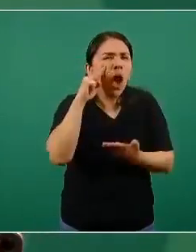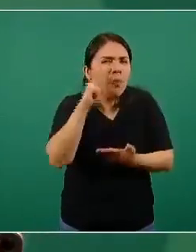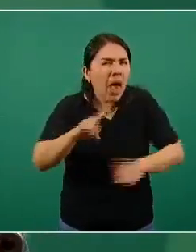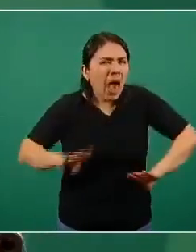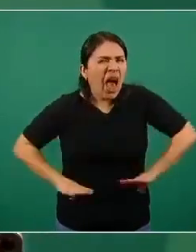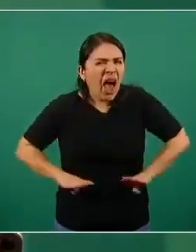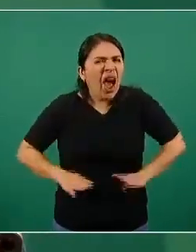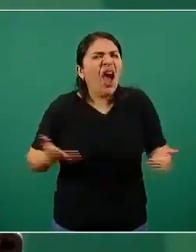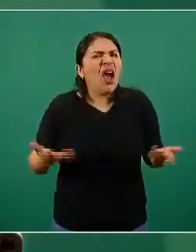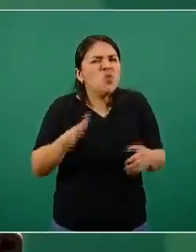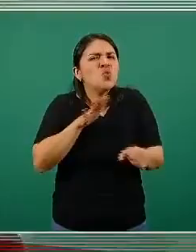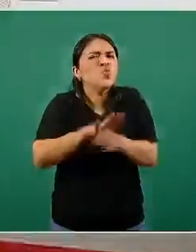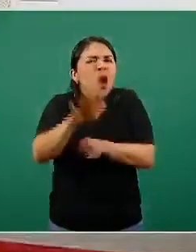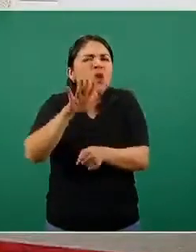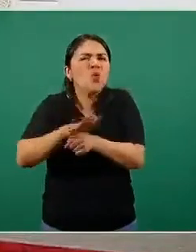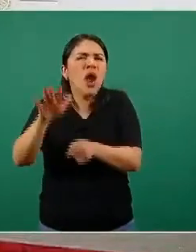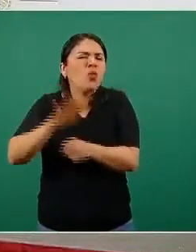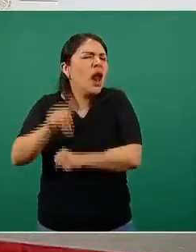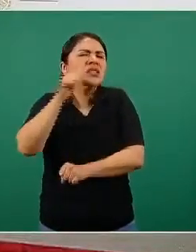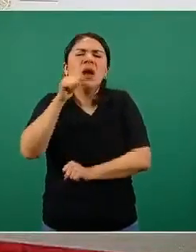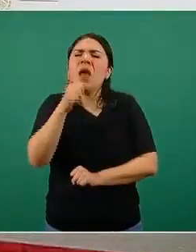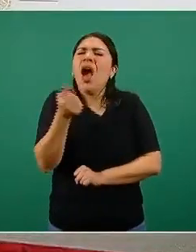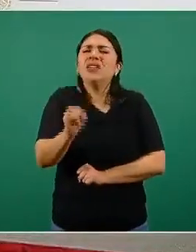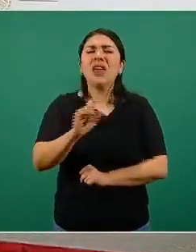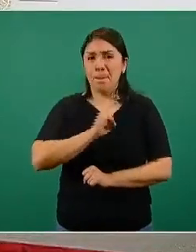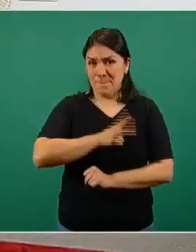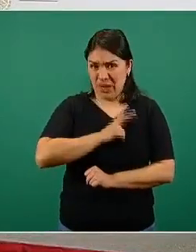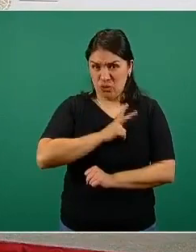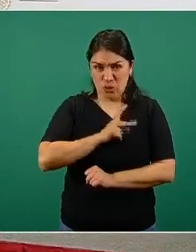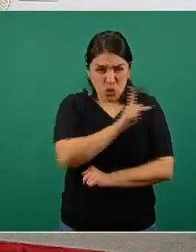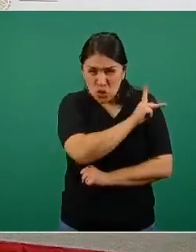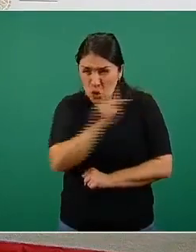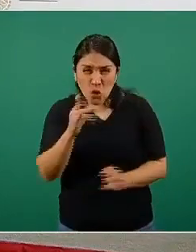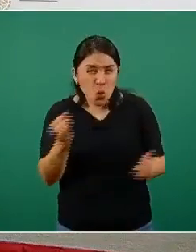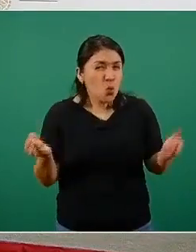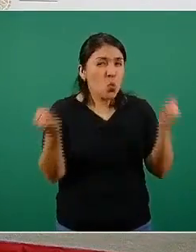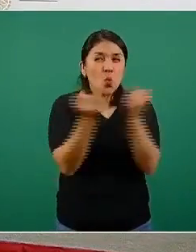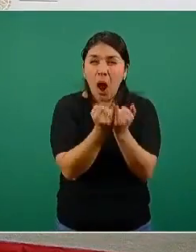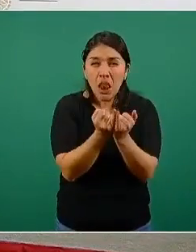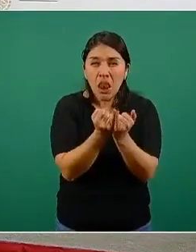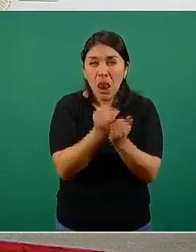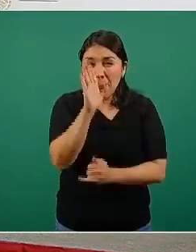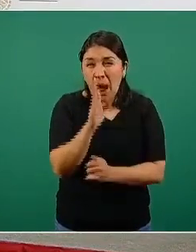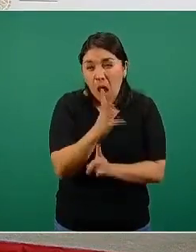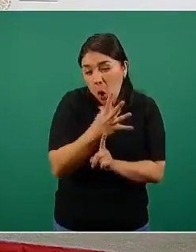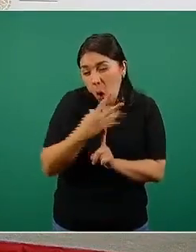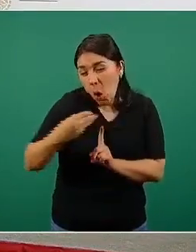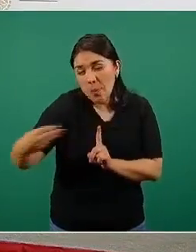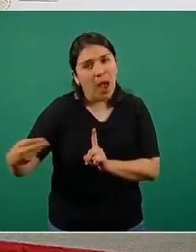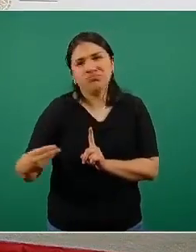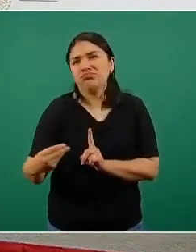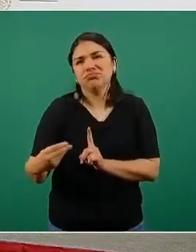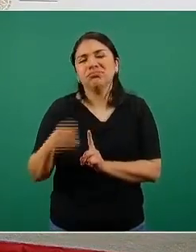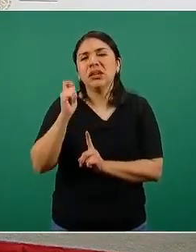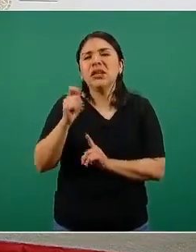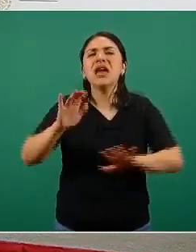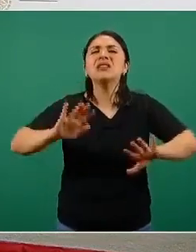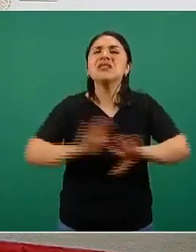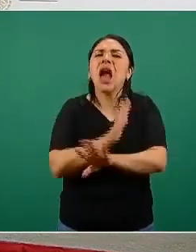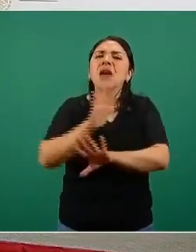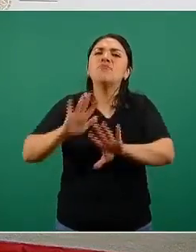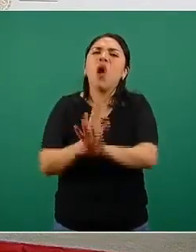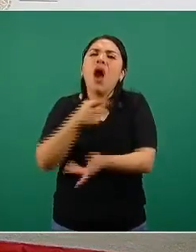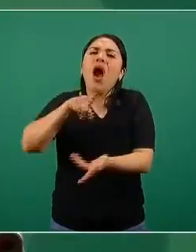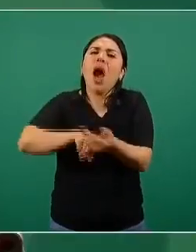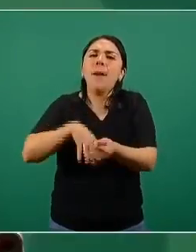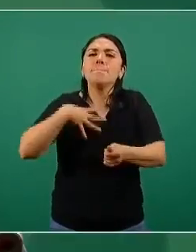que siempre hay. Nunca un virus es totalmente idéntico al otro. Y estas primeras mutaciones se pueden caracterizar y